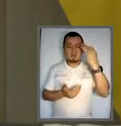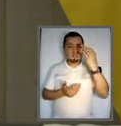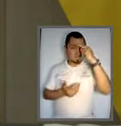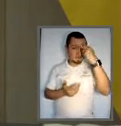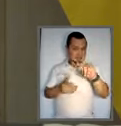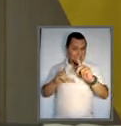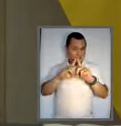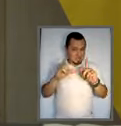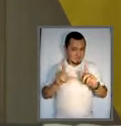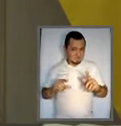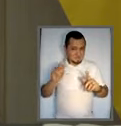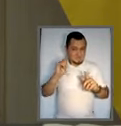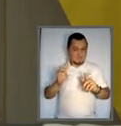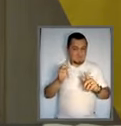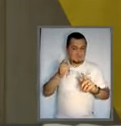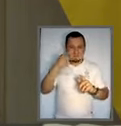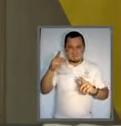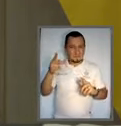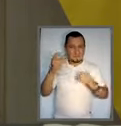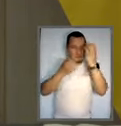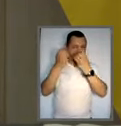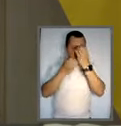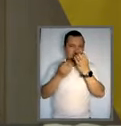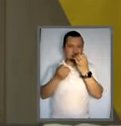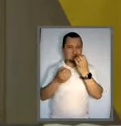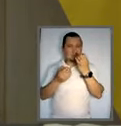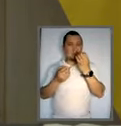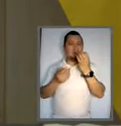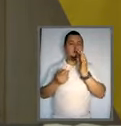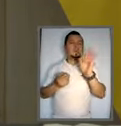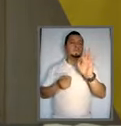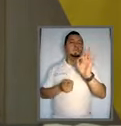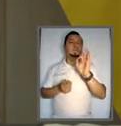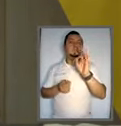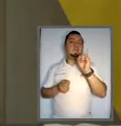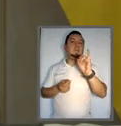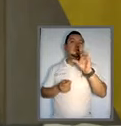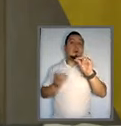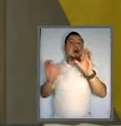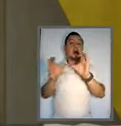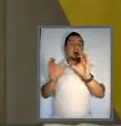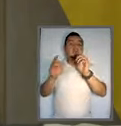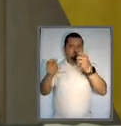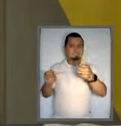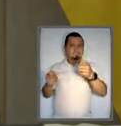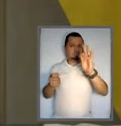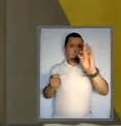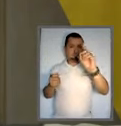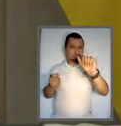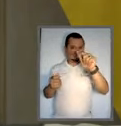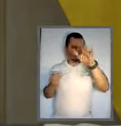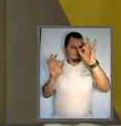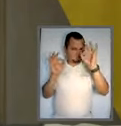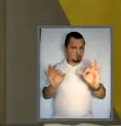México, independientemente del tipo de pruebas. Lo que nosotros decimos es, si son pruebas certificadas y acreditadas ante la